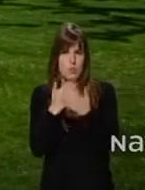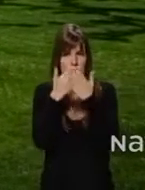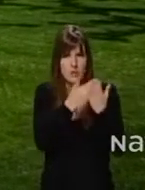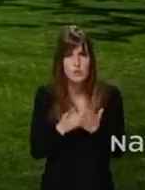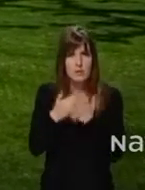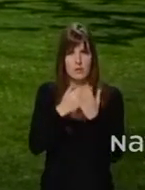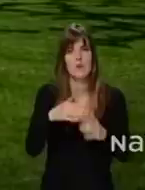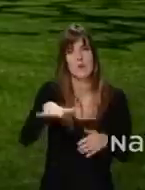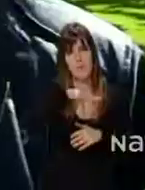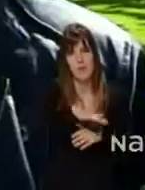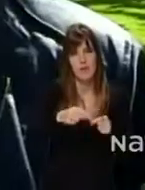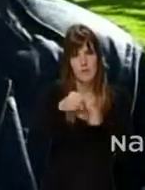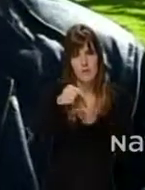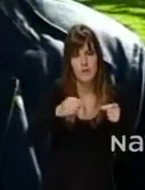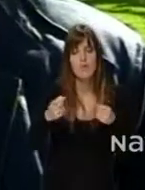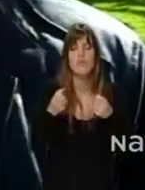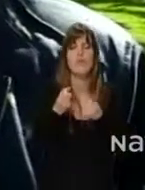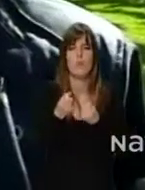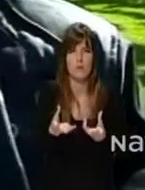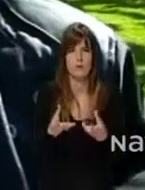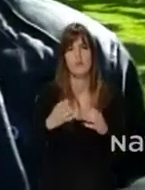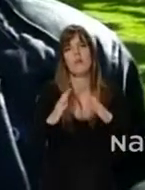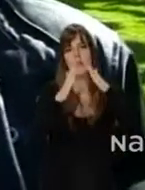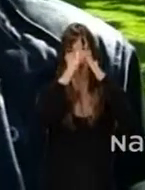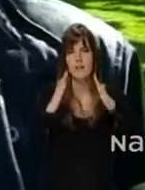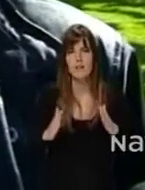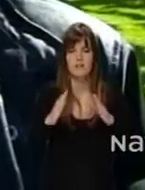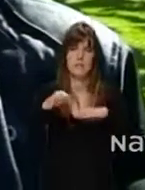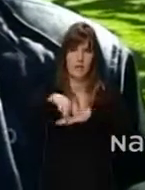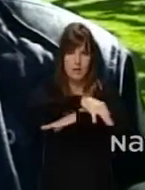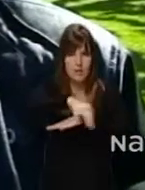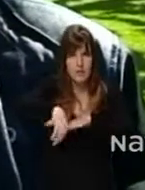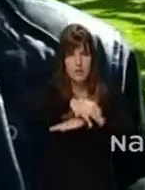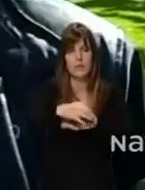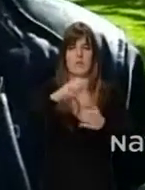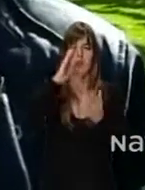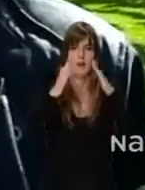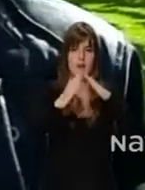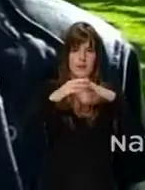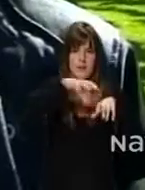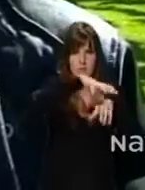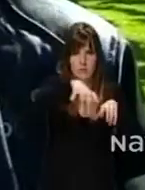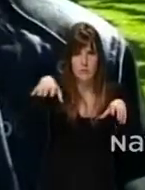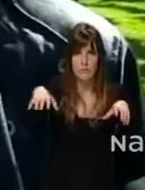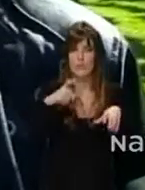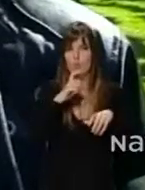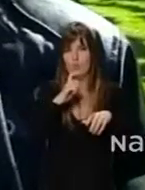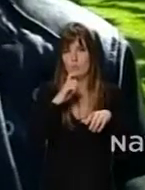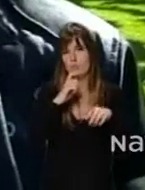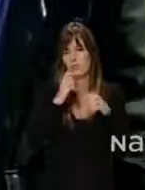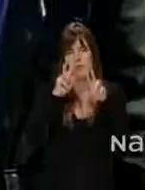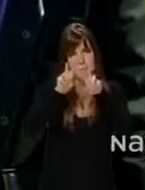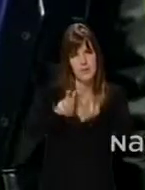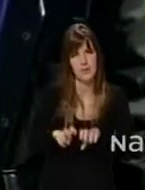tenía la plaza, de la iglesia, del entorno arquitectónico, de lo que es el urbanismo de una localidad como